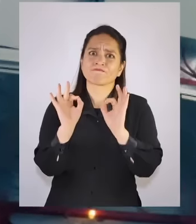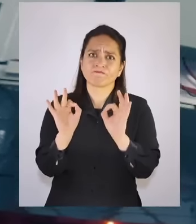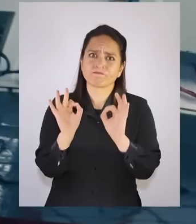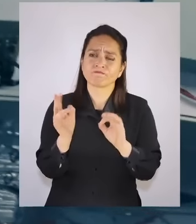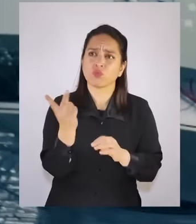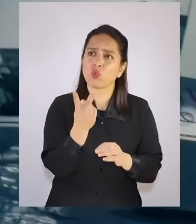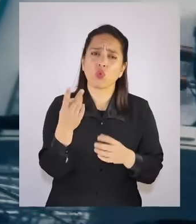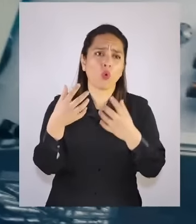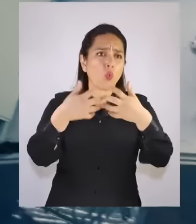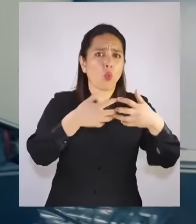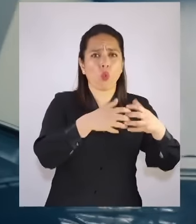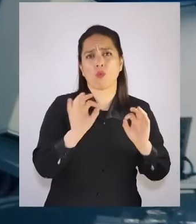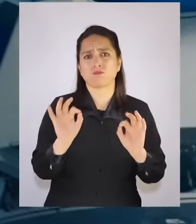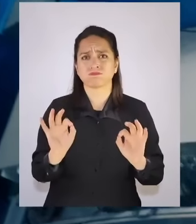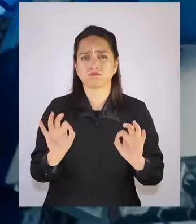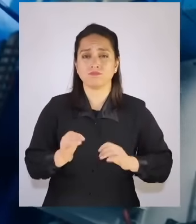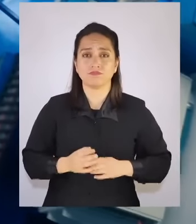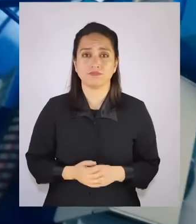mismos es muy buena.